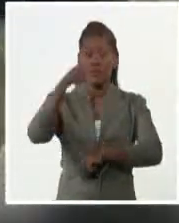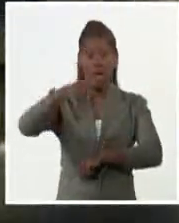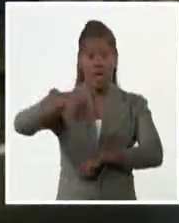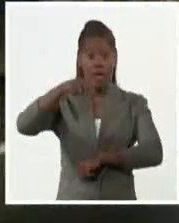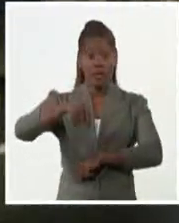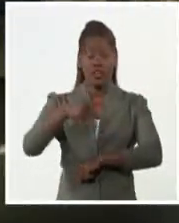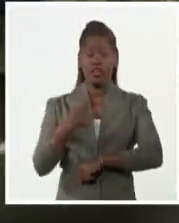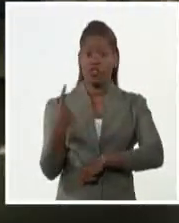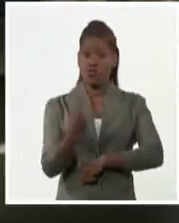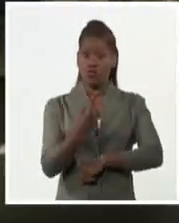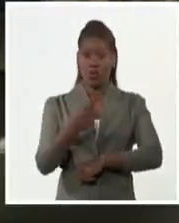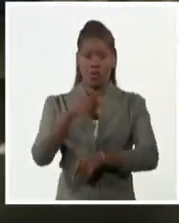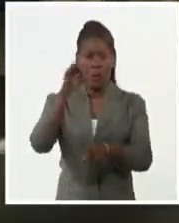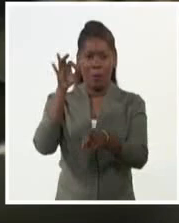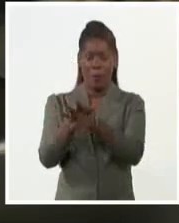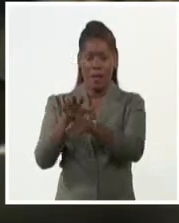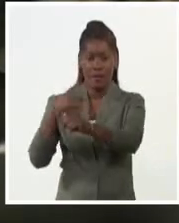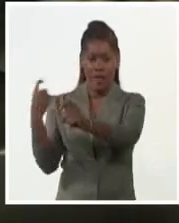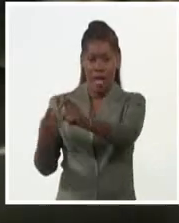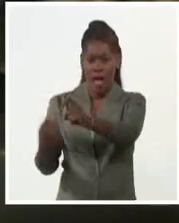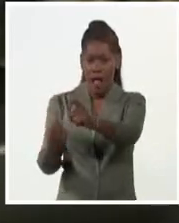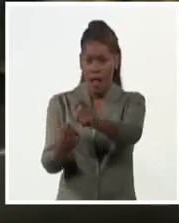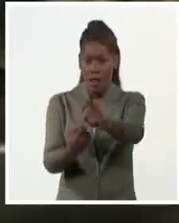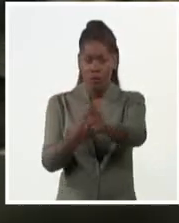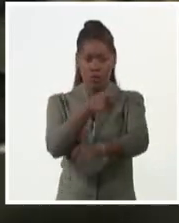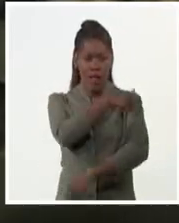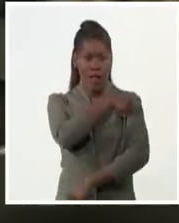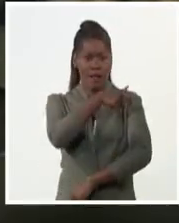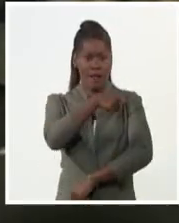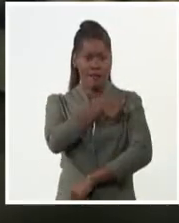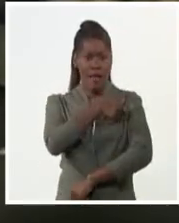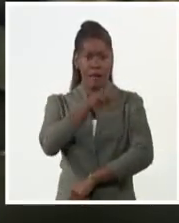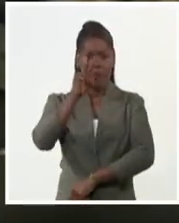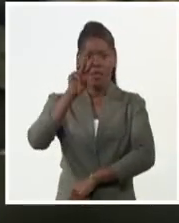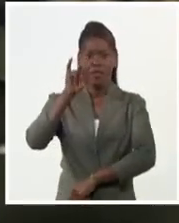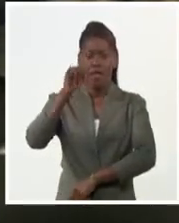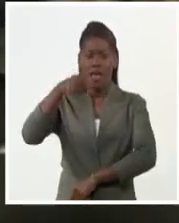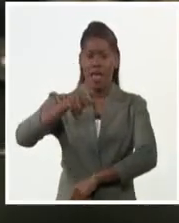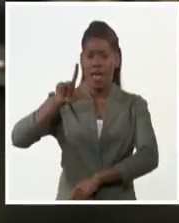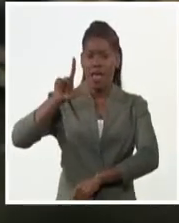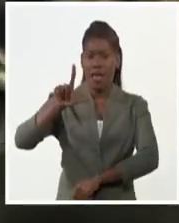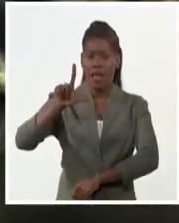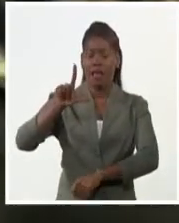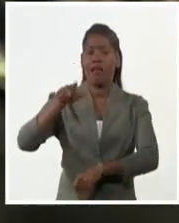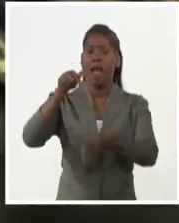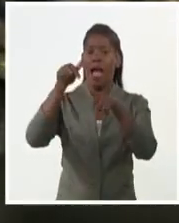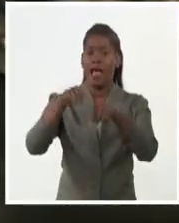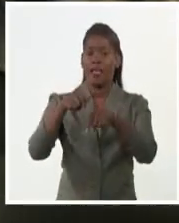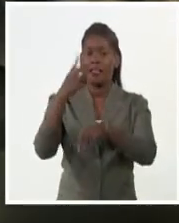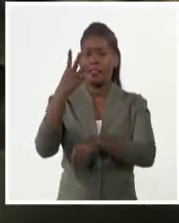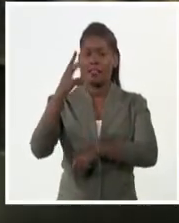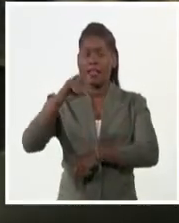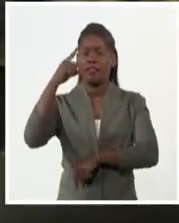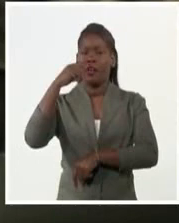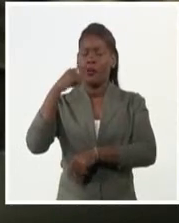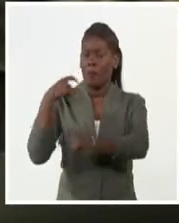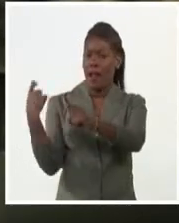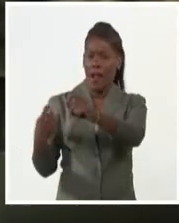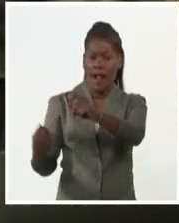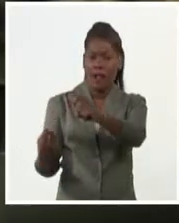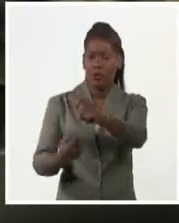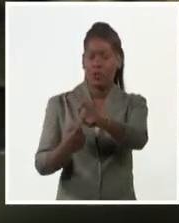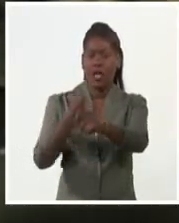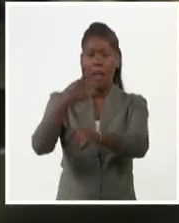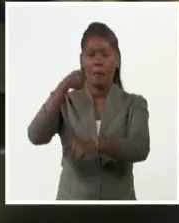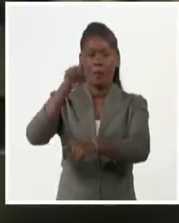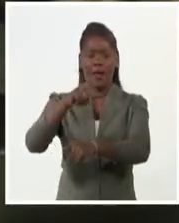nuestro Moncada, nuestro 30 de noviembre, nuestro 1 de enero.